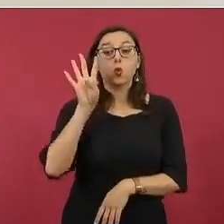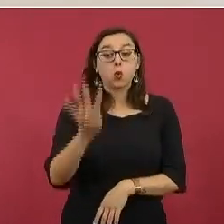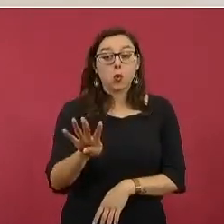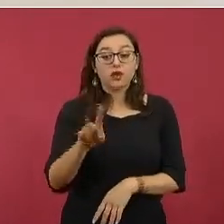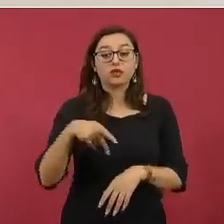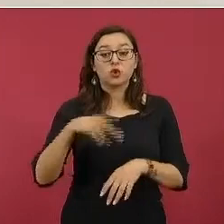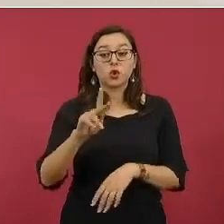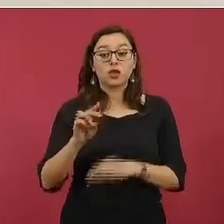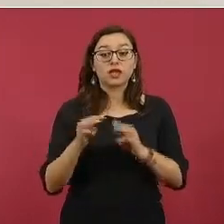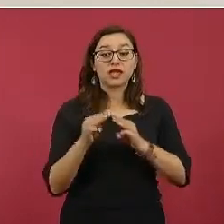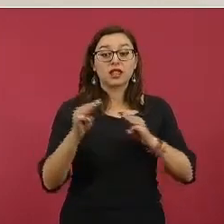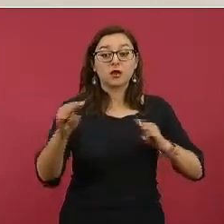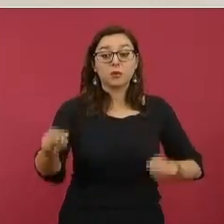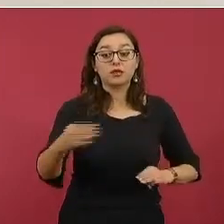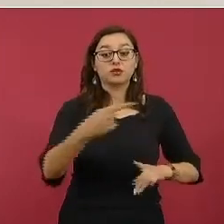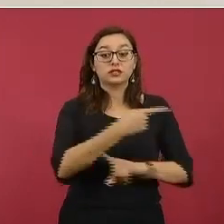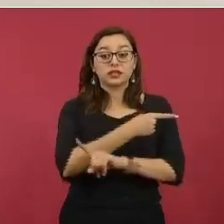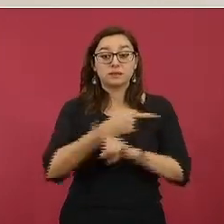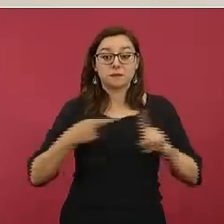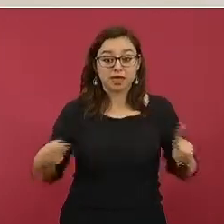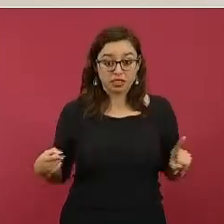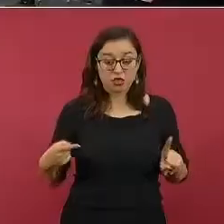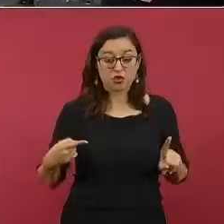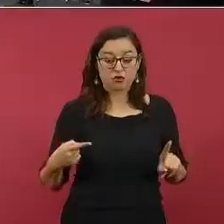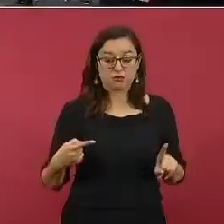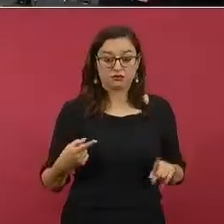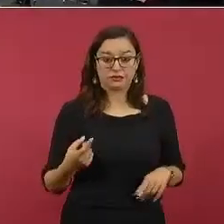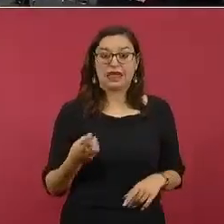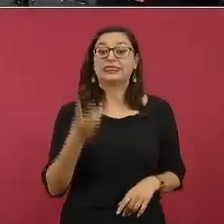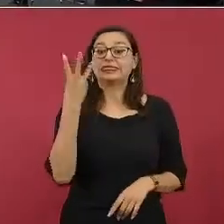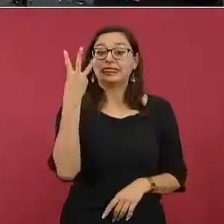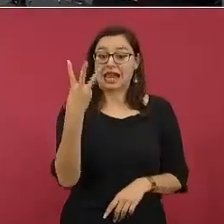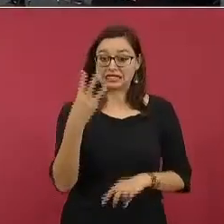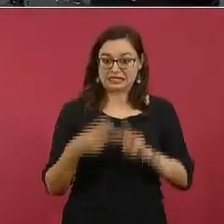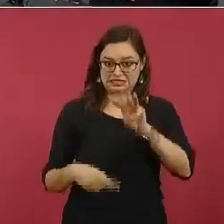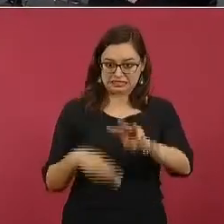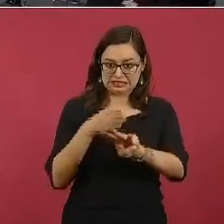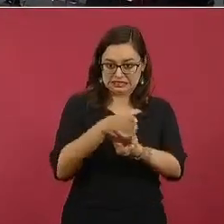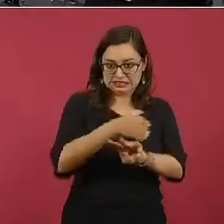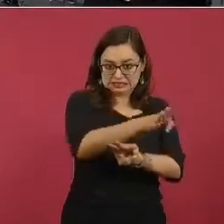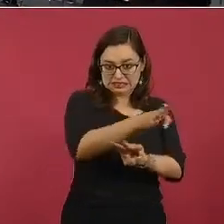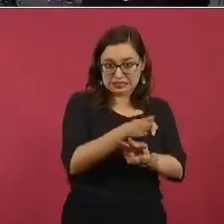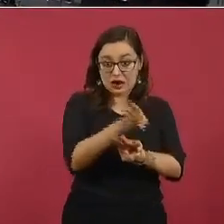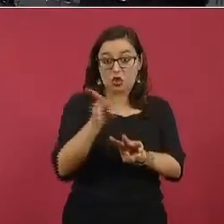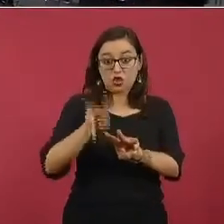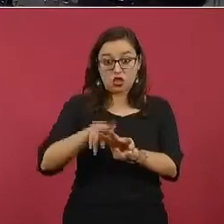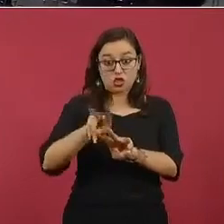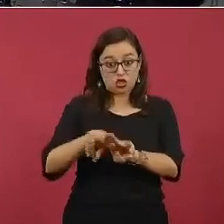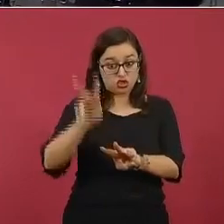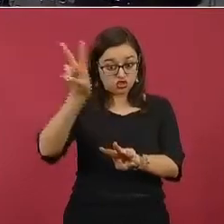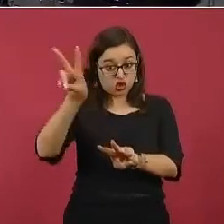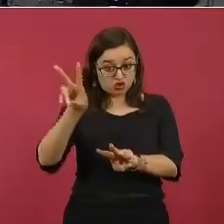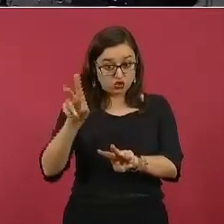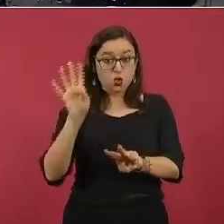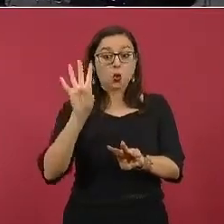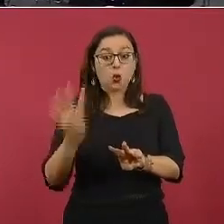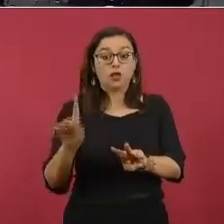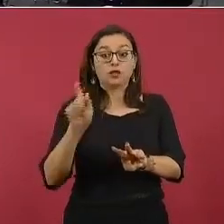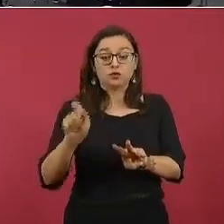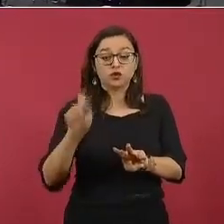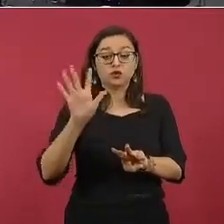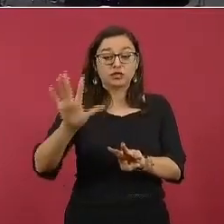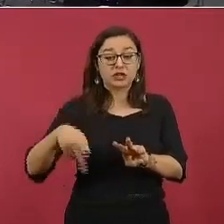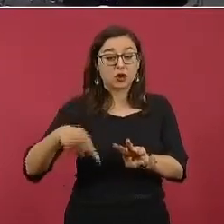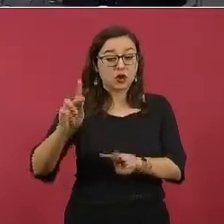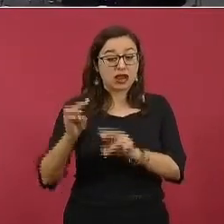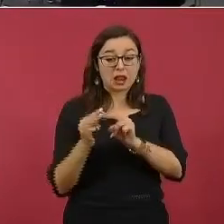2 pistas, ¿sí?, de las 3, ¿sí? 4.5 kilómetros. O